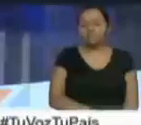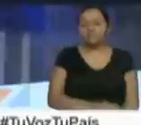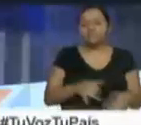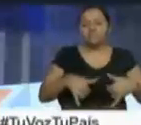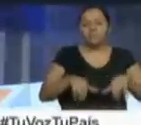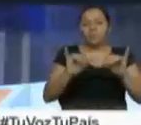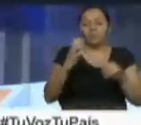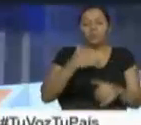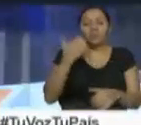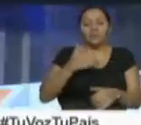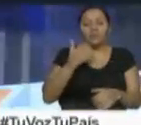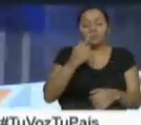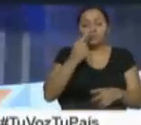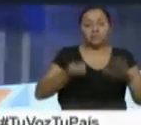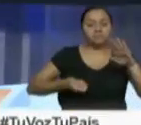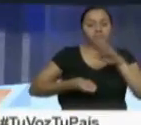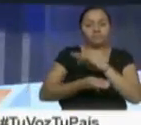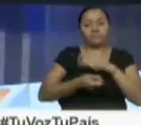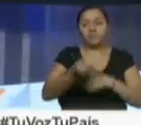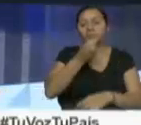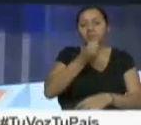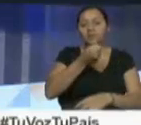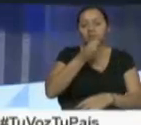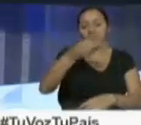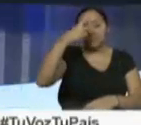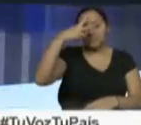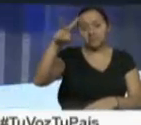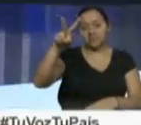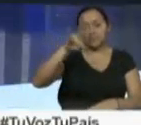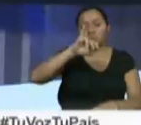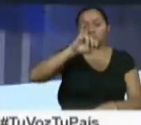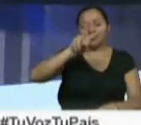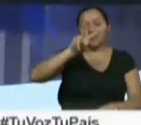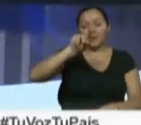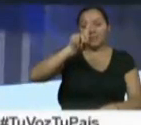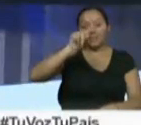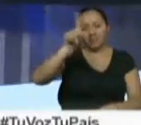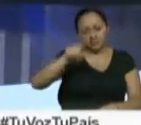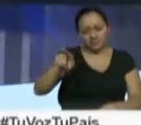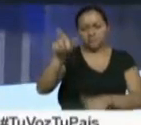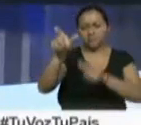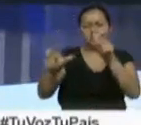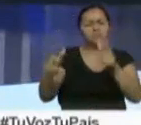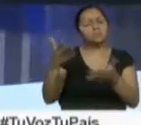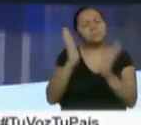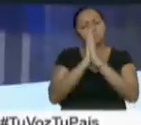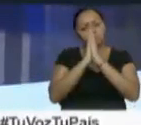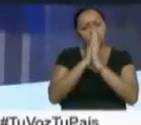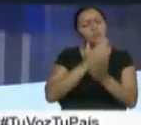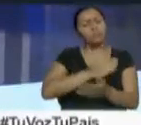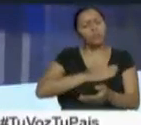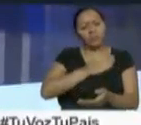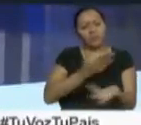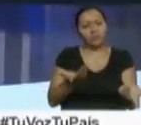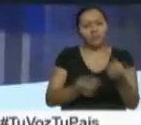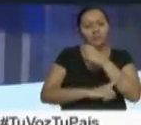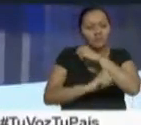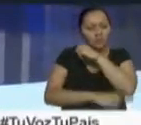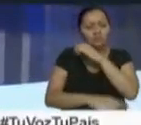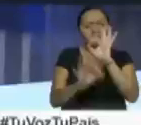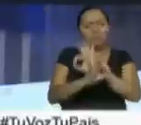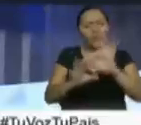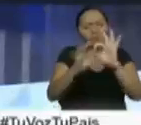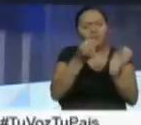Continúan los reclamos por el asesinato del periodista mexicano Javier Valdés. La ciudadanía pide el cese a la impunidad de los crímenes en